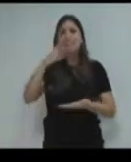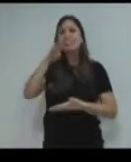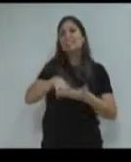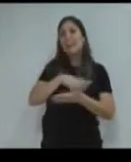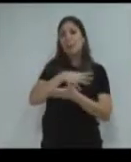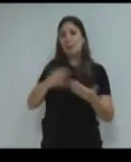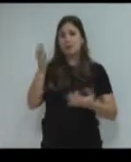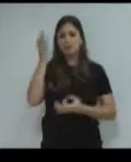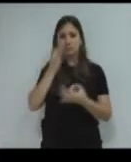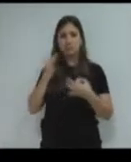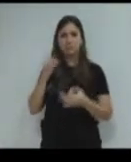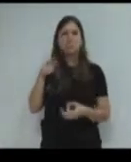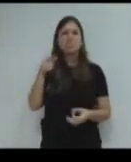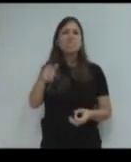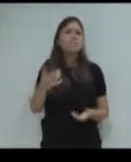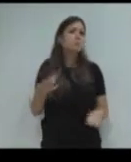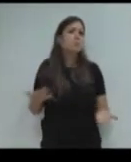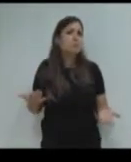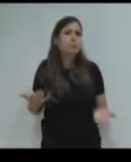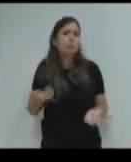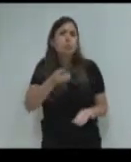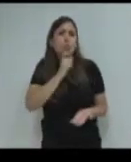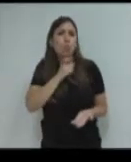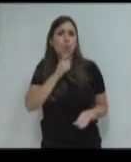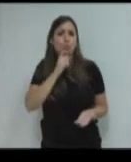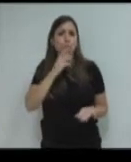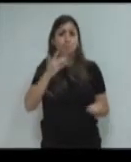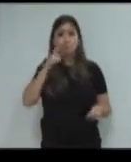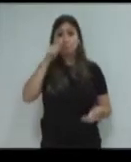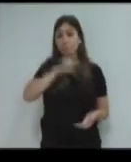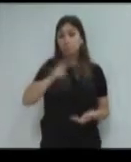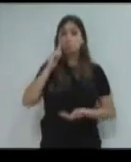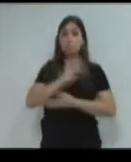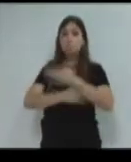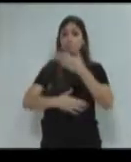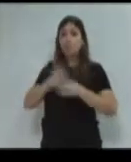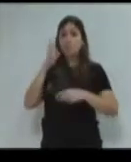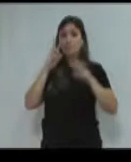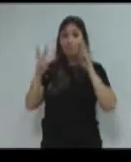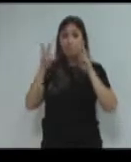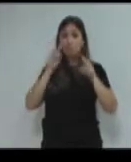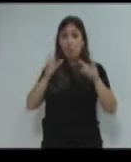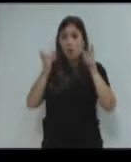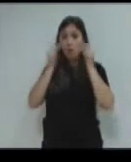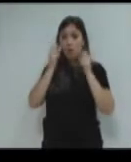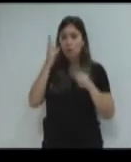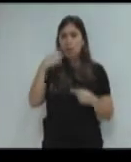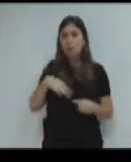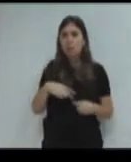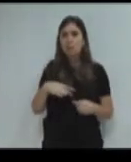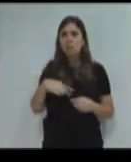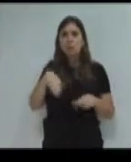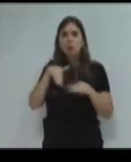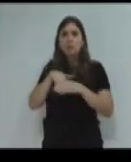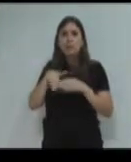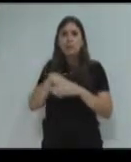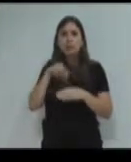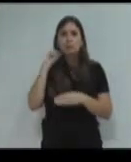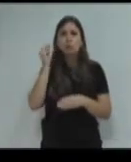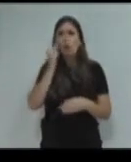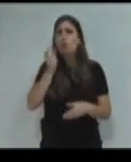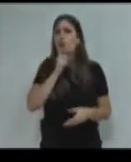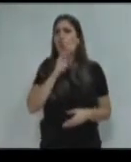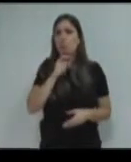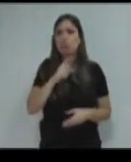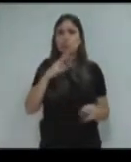datos. ¿Cómo las personas con discapacidad visual pueden acceder a esos contenidos? Volvemos